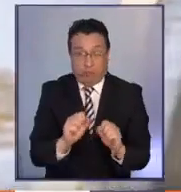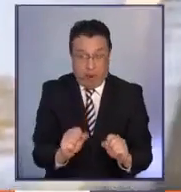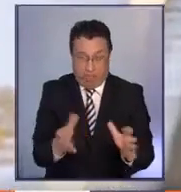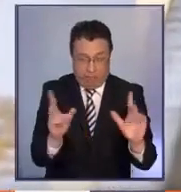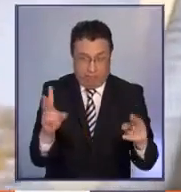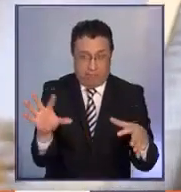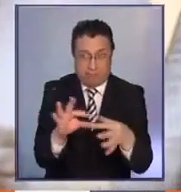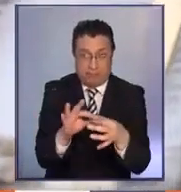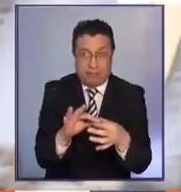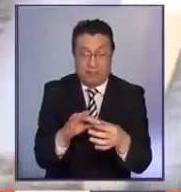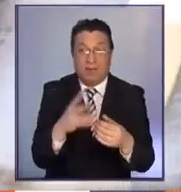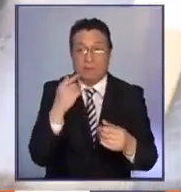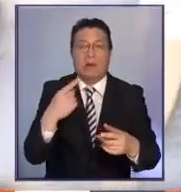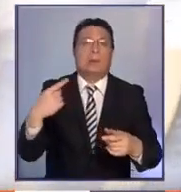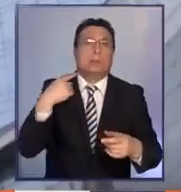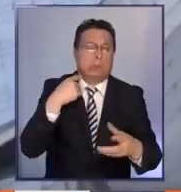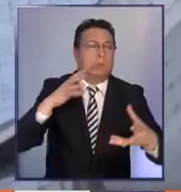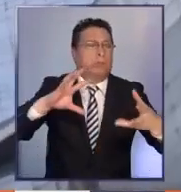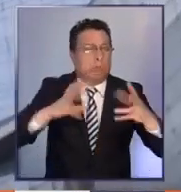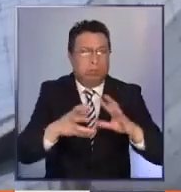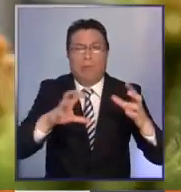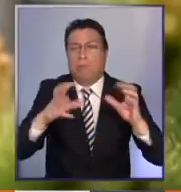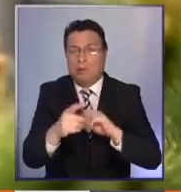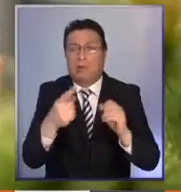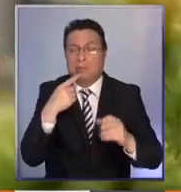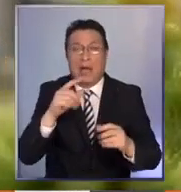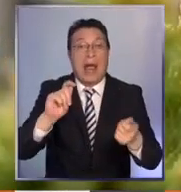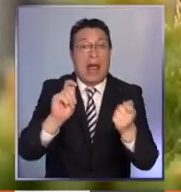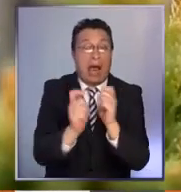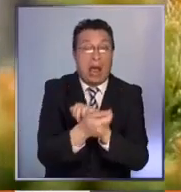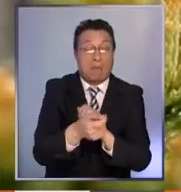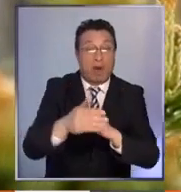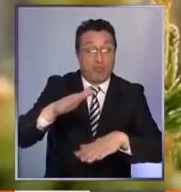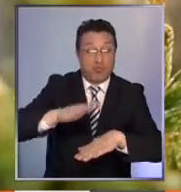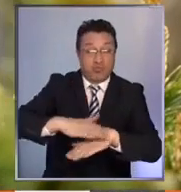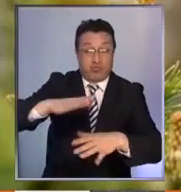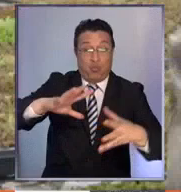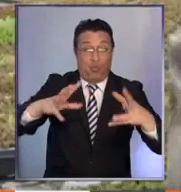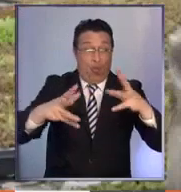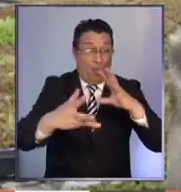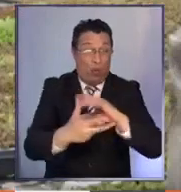Cuando vivimos entre catástrofes e increíbles efectos del calentamiento global,